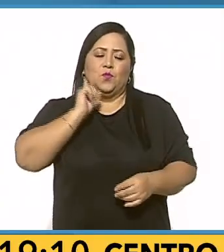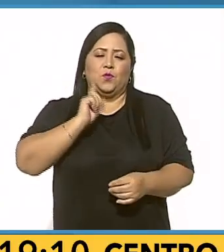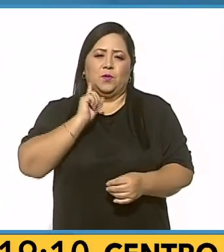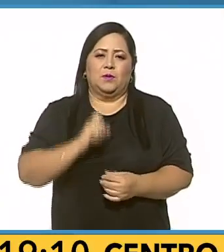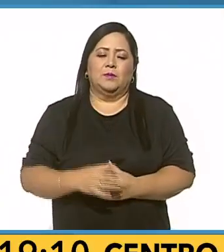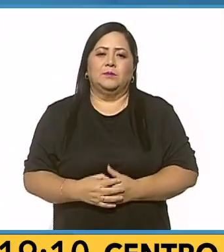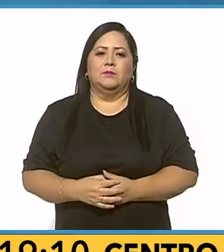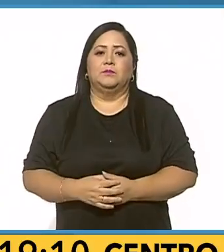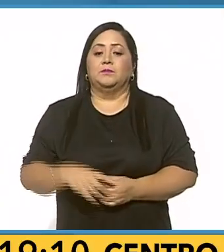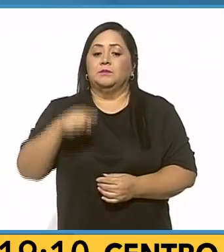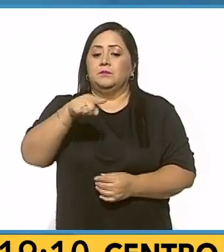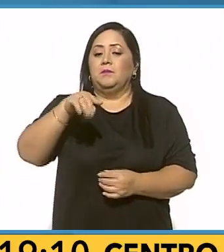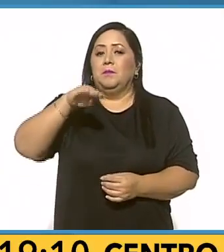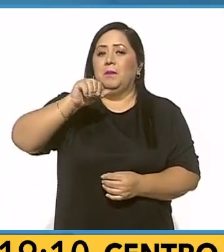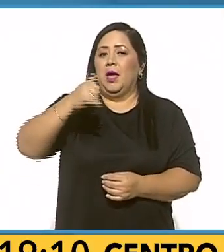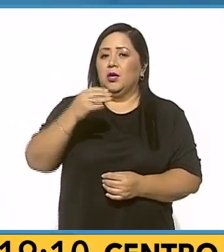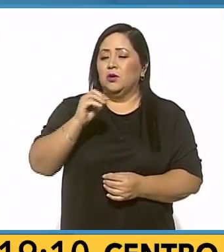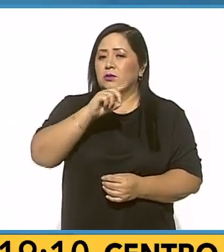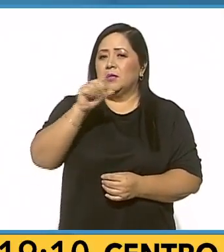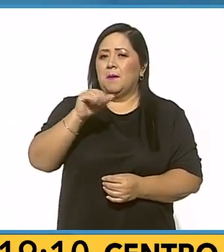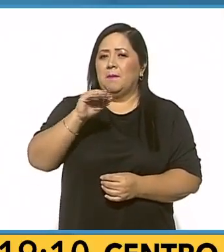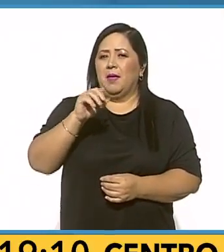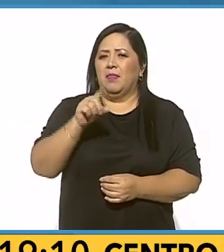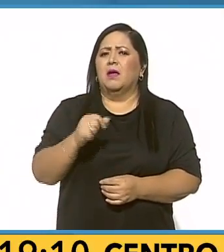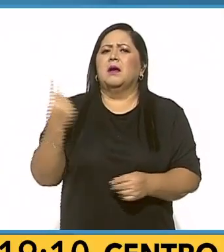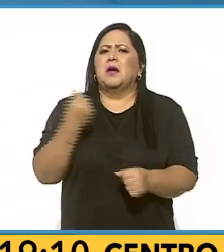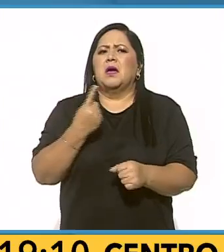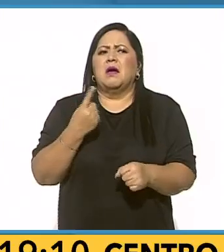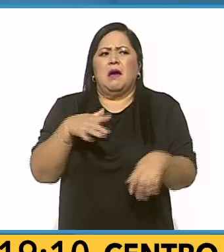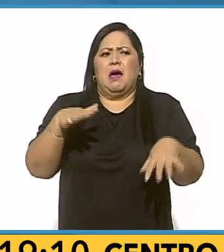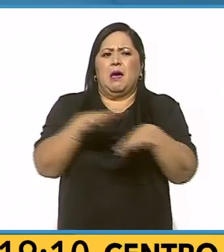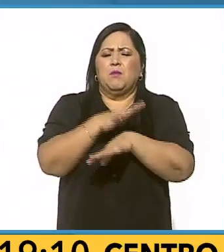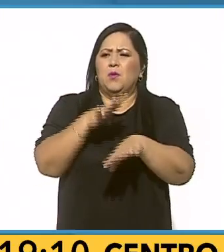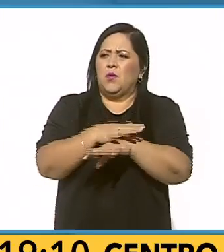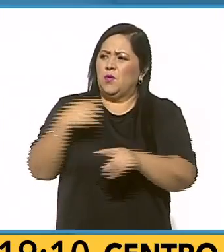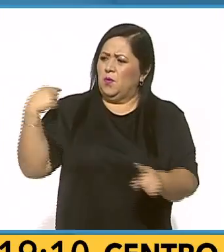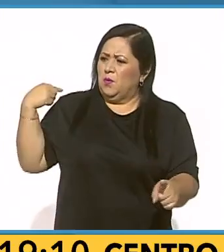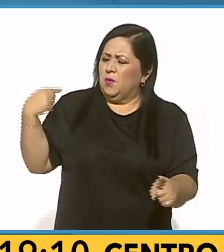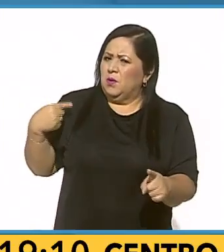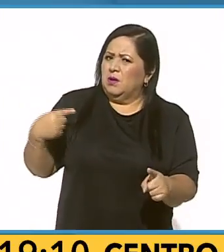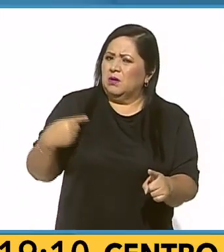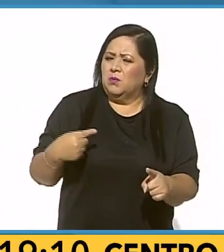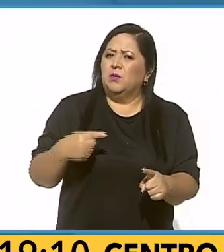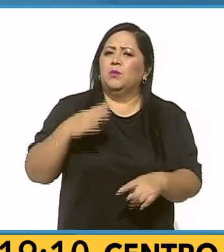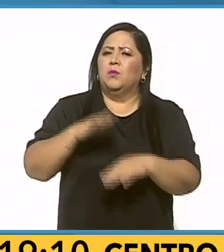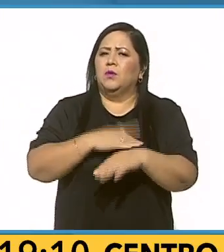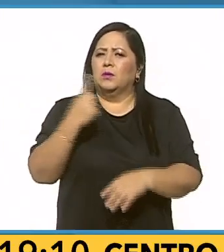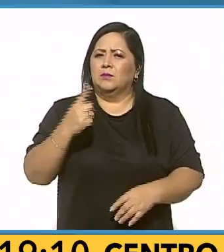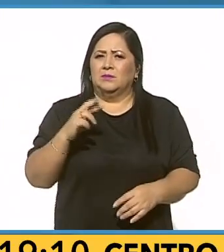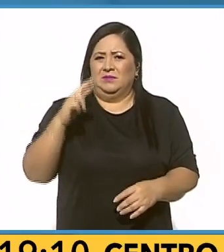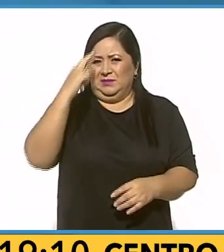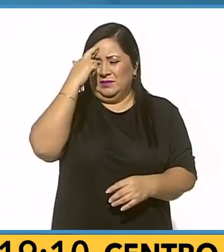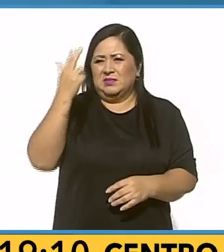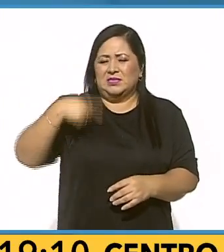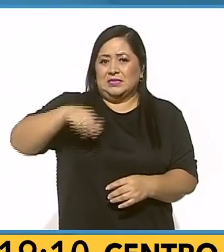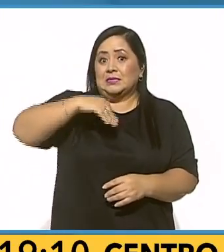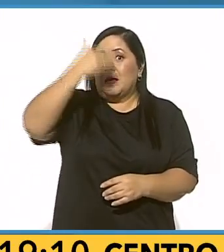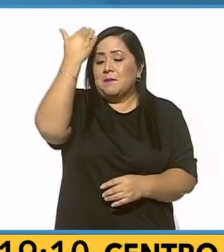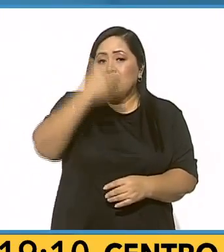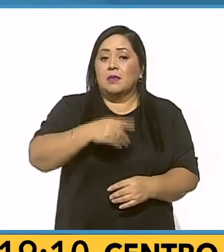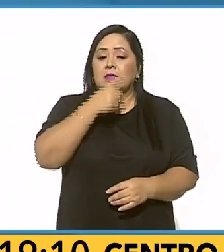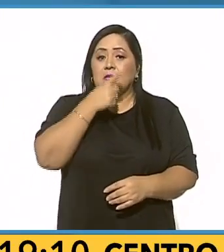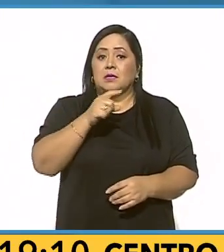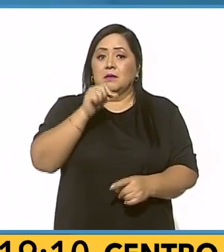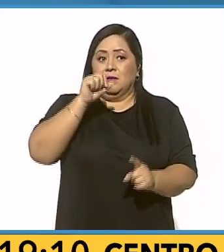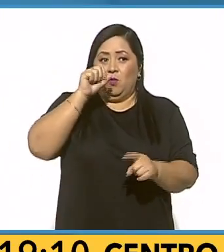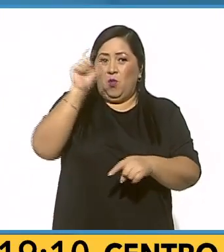respecta a el Mayo Zambada, ¿qué habría cambiado en las últimas semanas? Porque teníamos conocimiento de que el